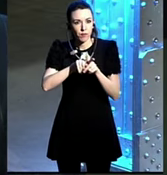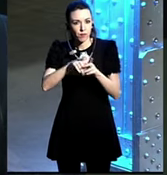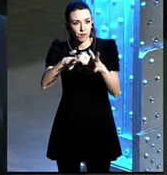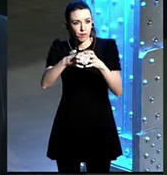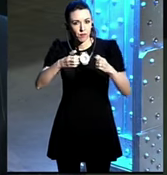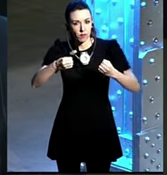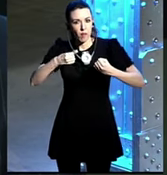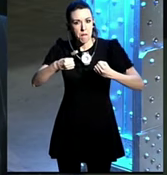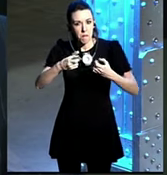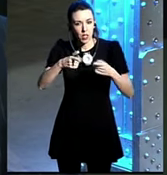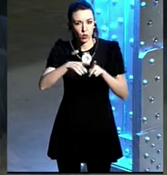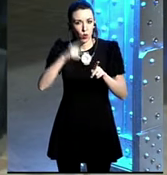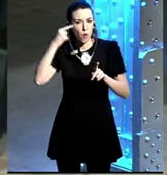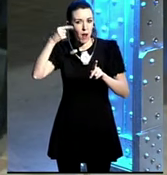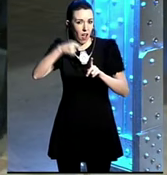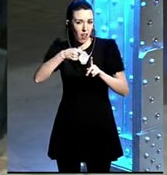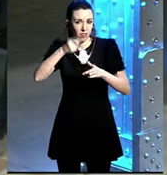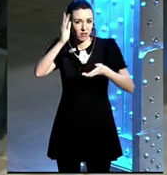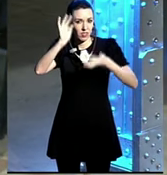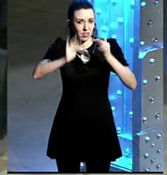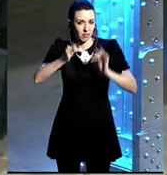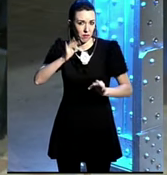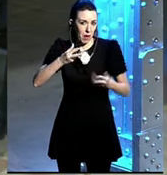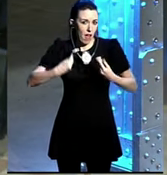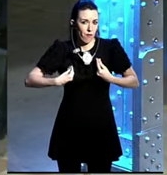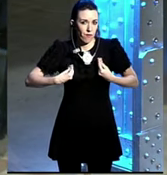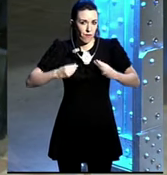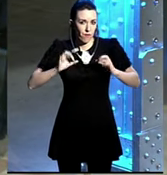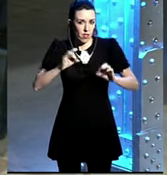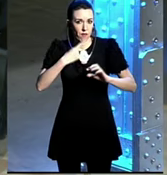ímpetu para poder tratar las vicisitudes de la vida.